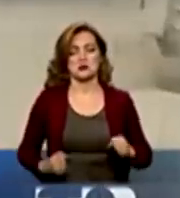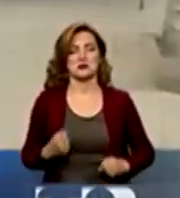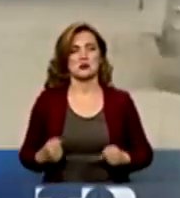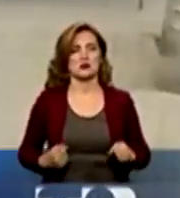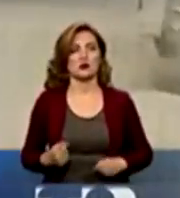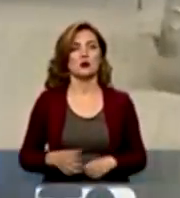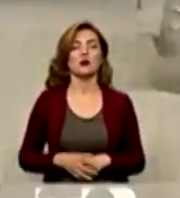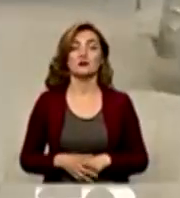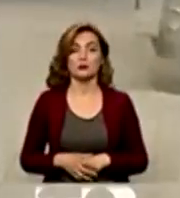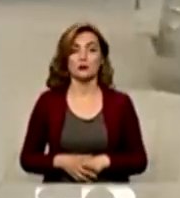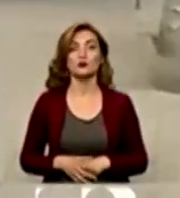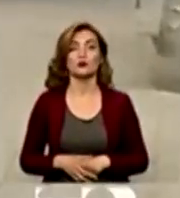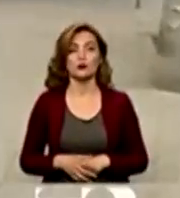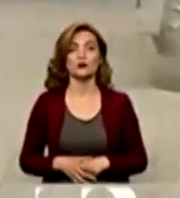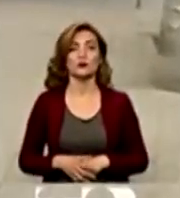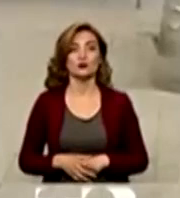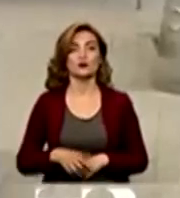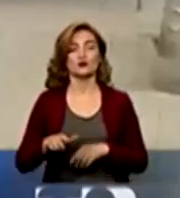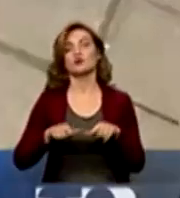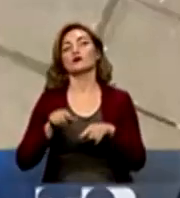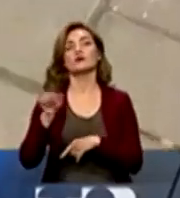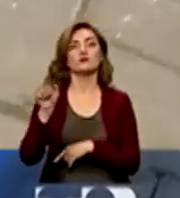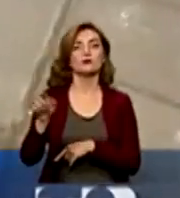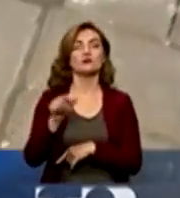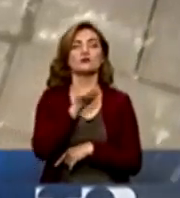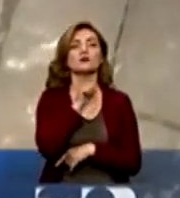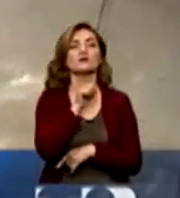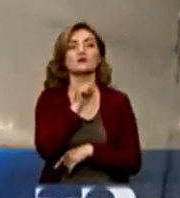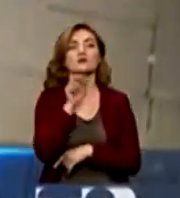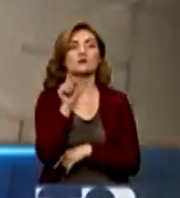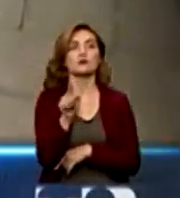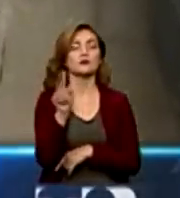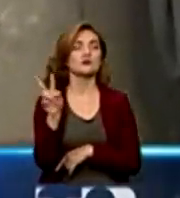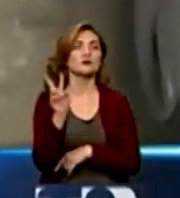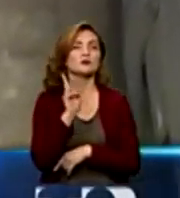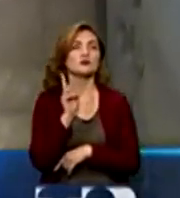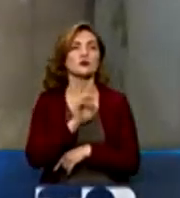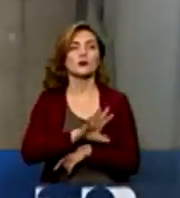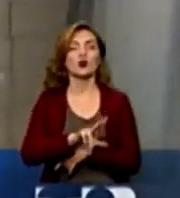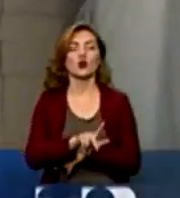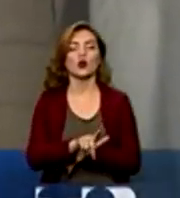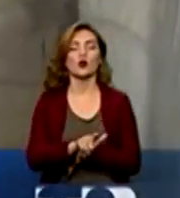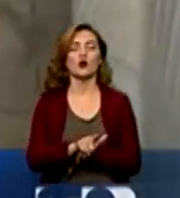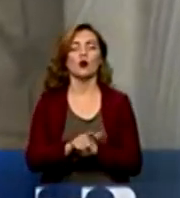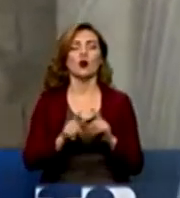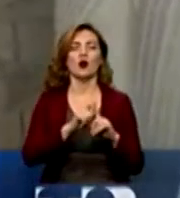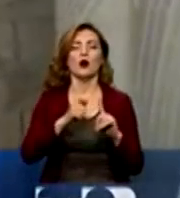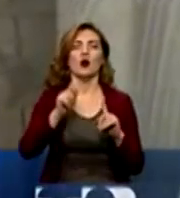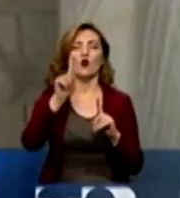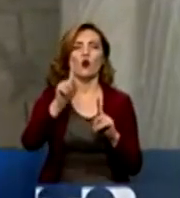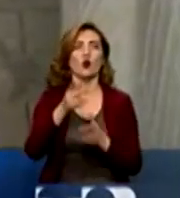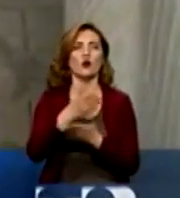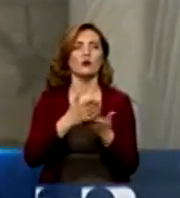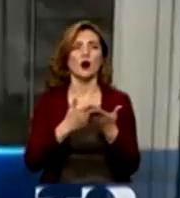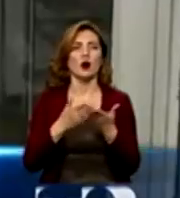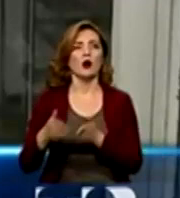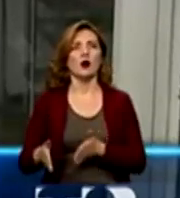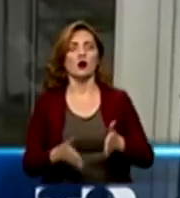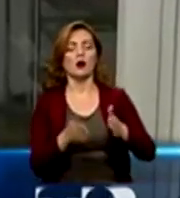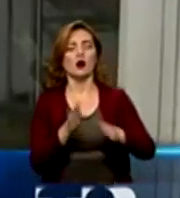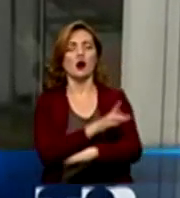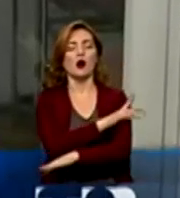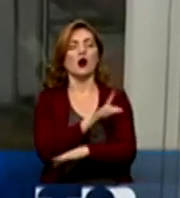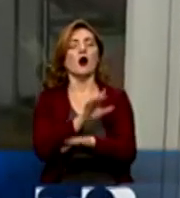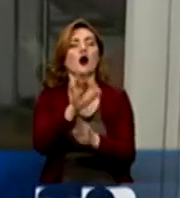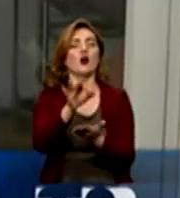Tal como lo escuchamos, son los límites insospechados de la delincuencia. Las víctimas de robos en el kilómetro 1 y medio de la vía Durán-Tambo denuncian